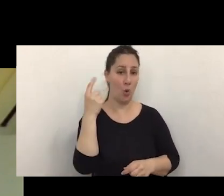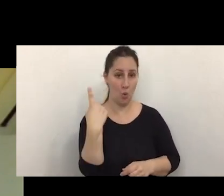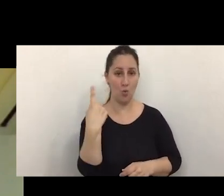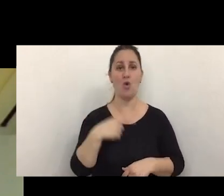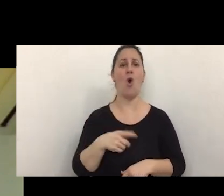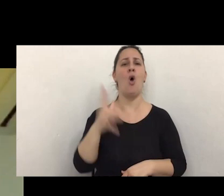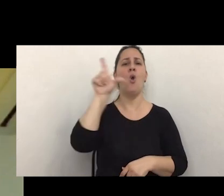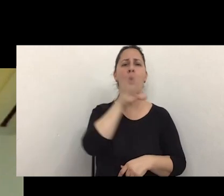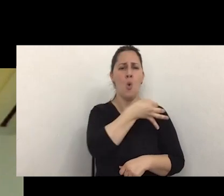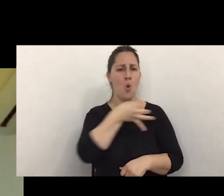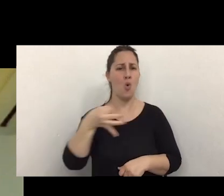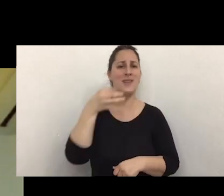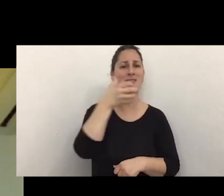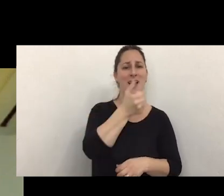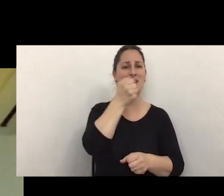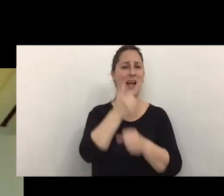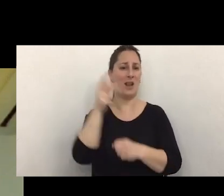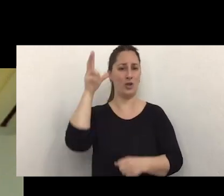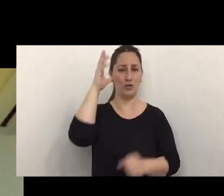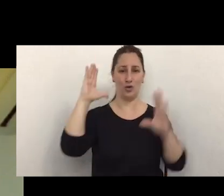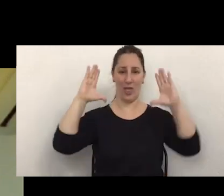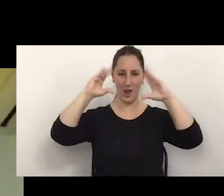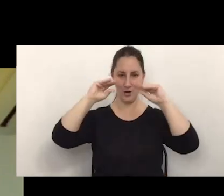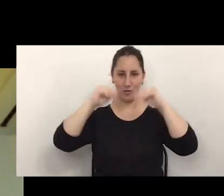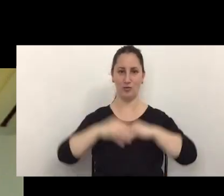los lunes de 18 a 20 horas. Y